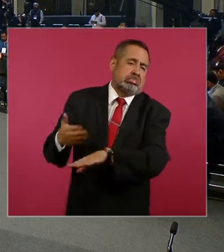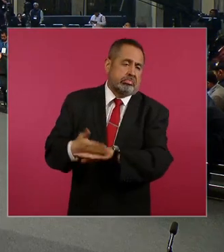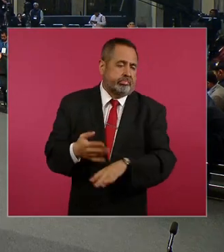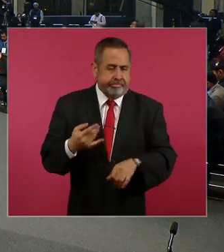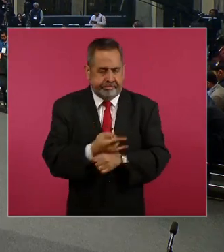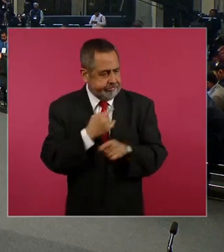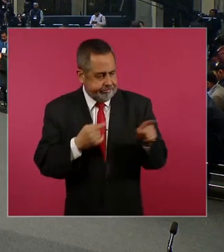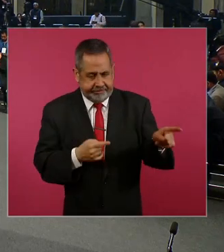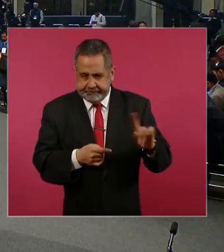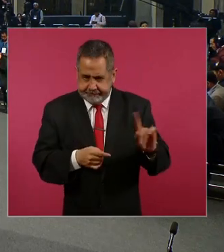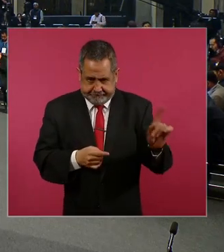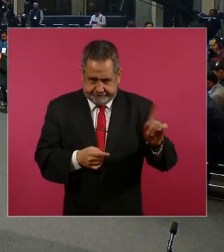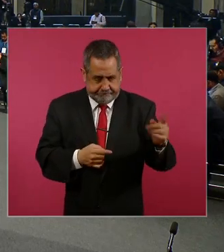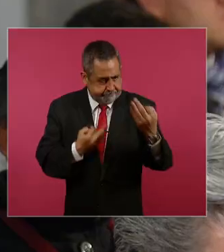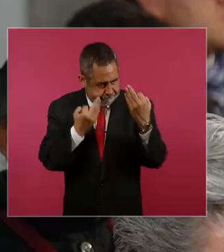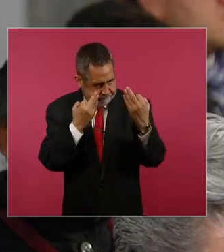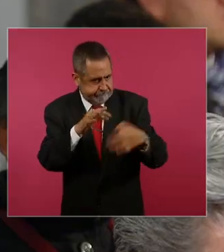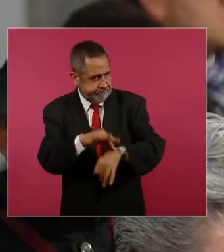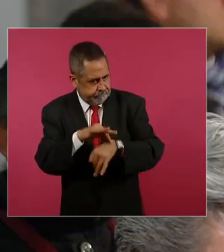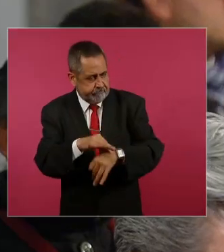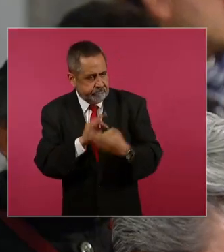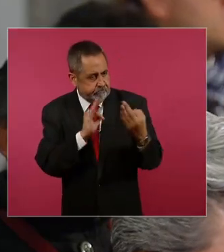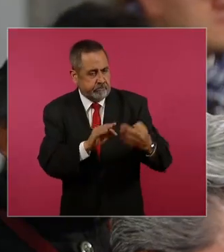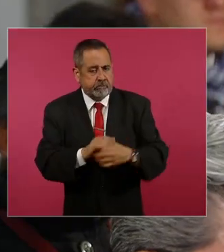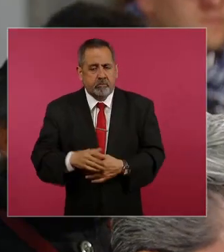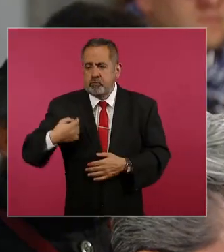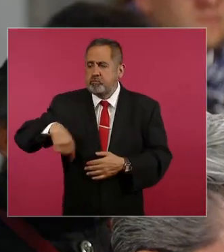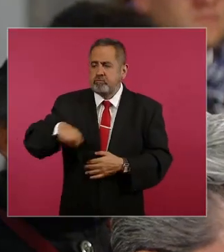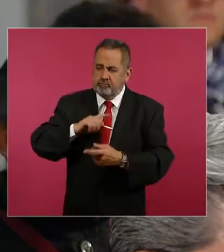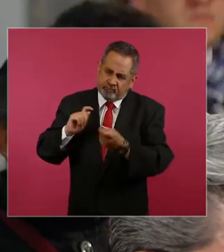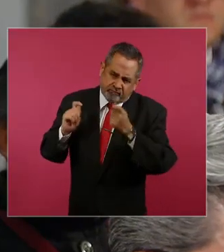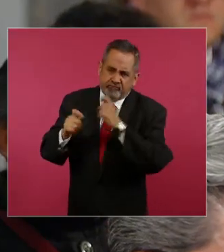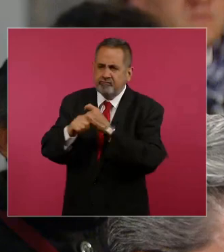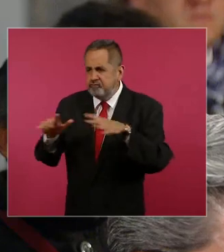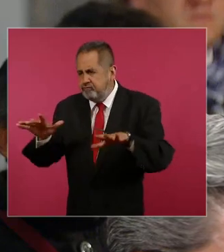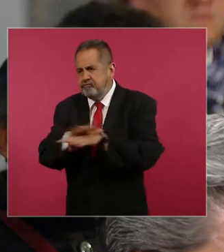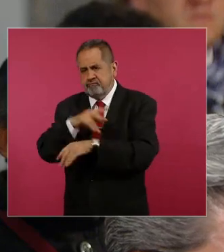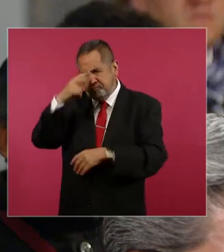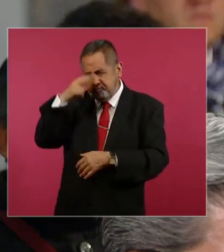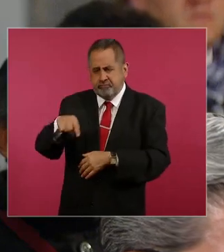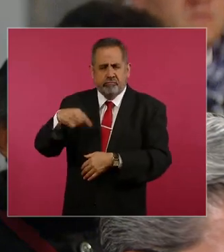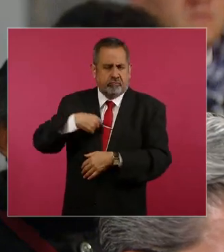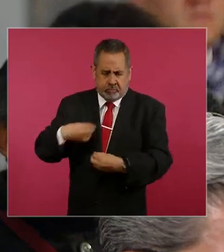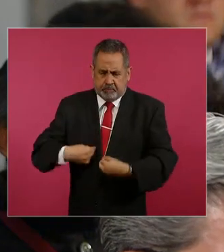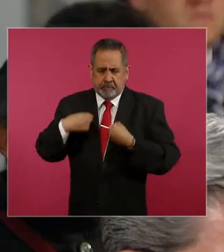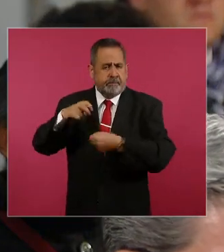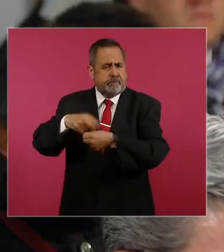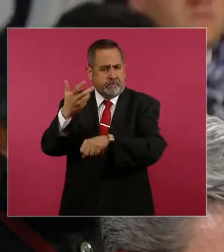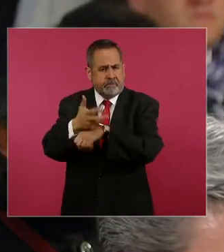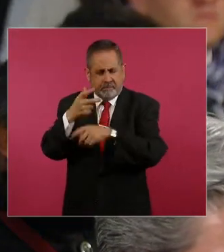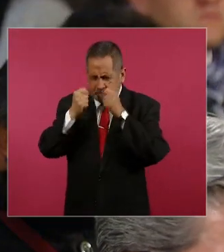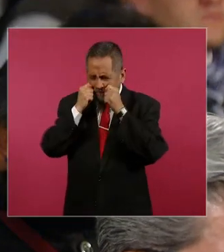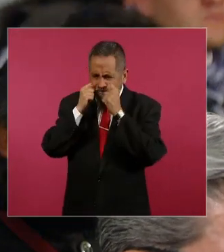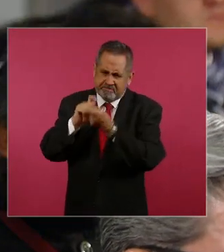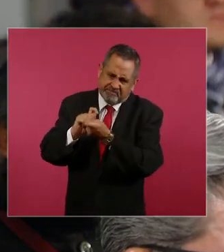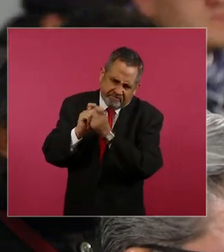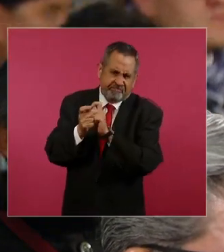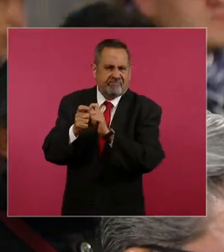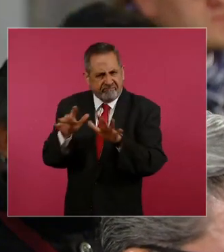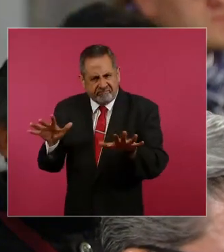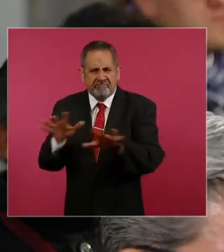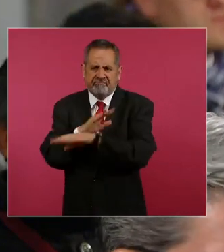Nosotros estamos comprometidos a defender la transformación de México desde donde estemos, siempre de forma